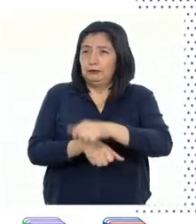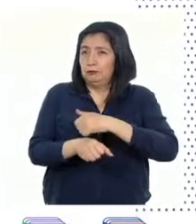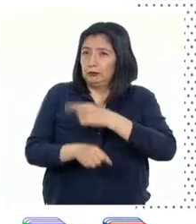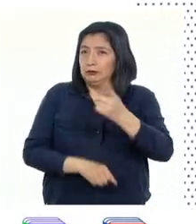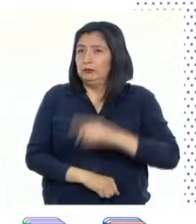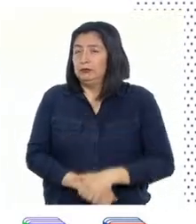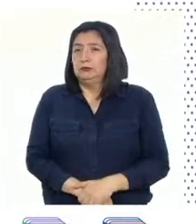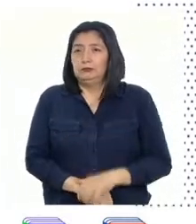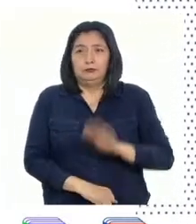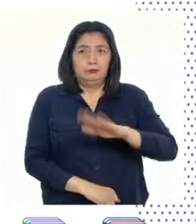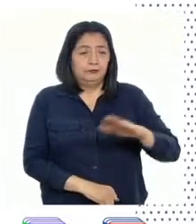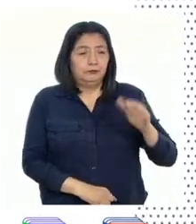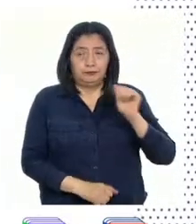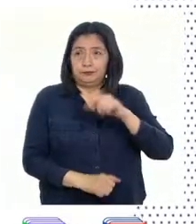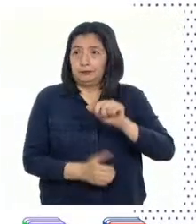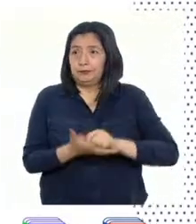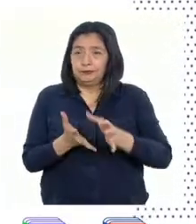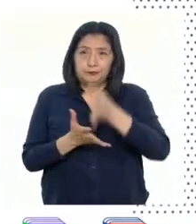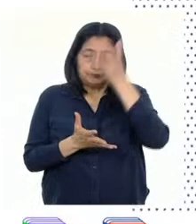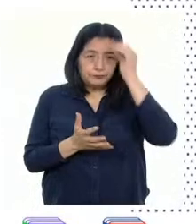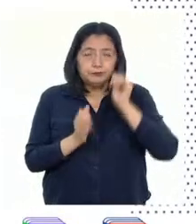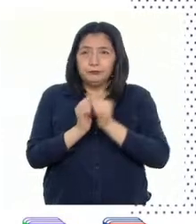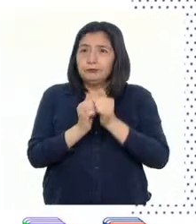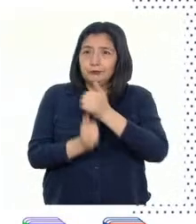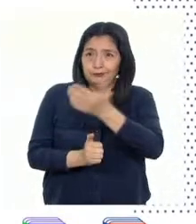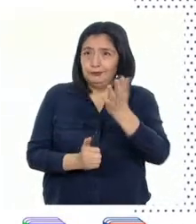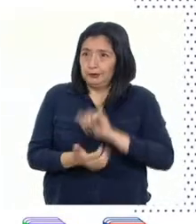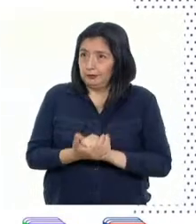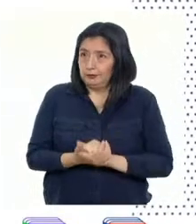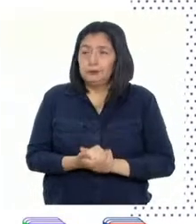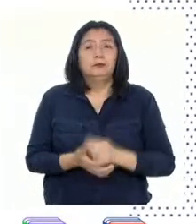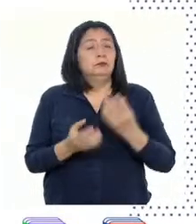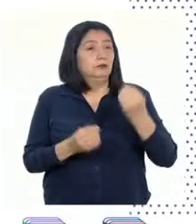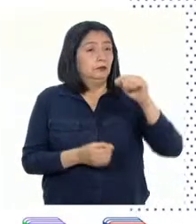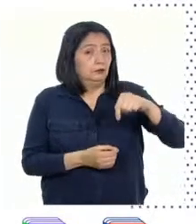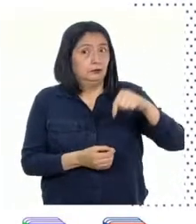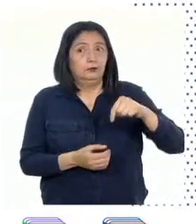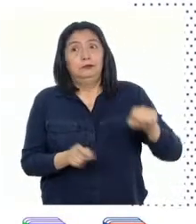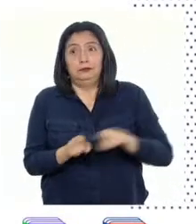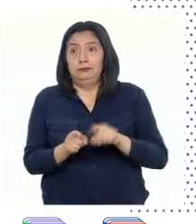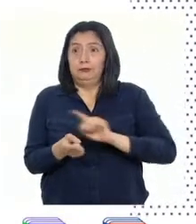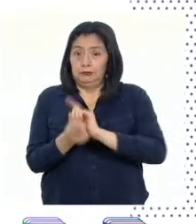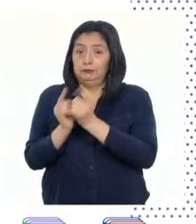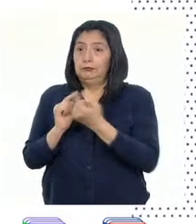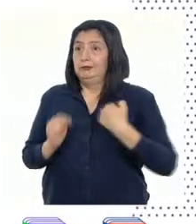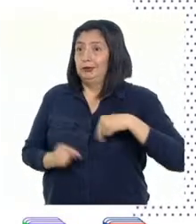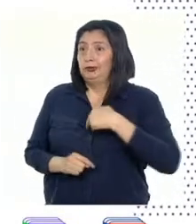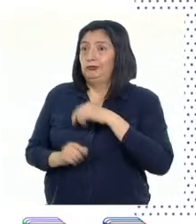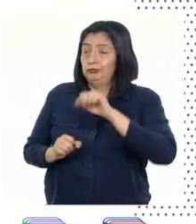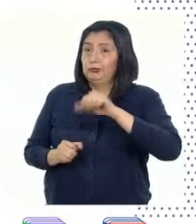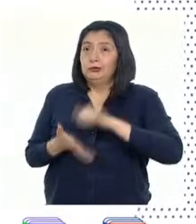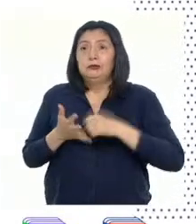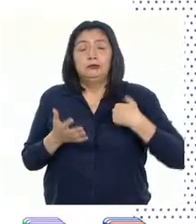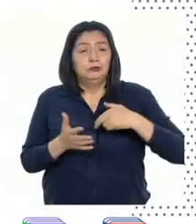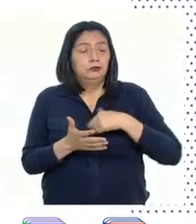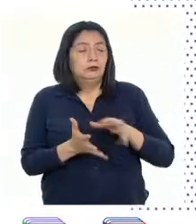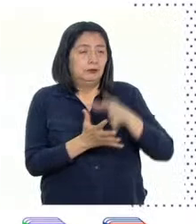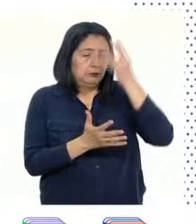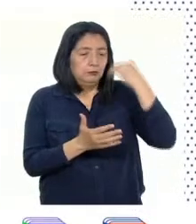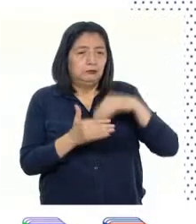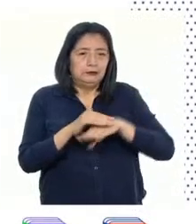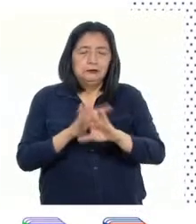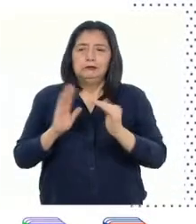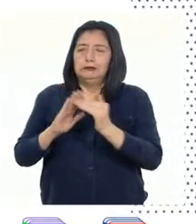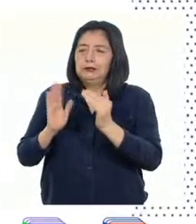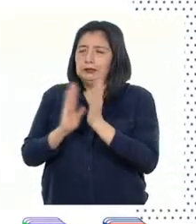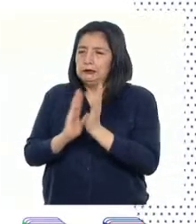esfuerzo. Chicas y chicos, aprendimos con ustedes, porque este también fue un cambio para nosotros. Aprendimos a organizarnos en